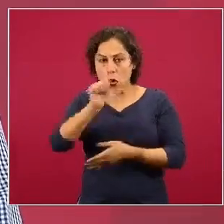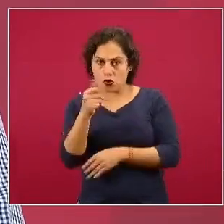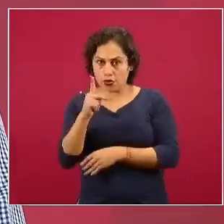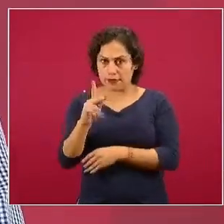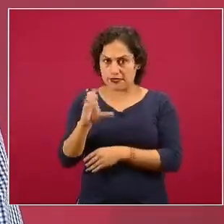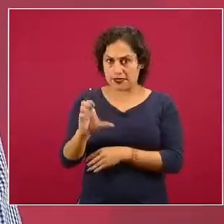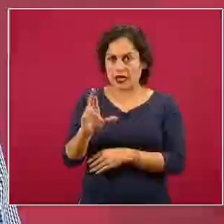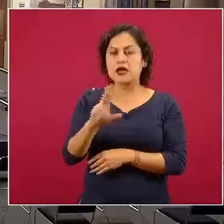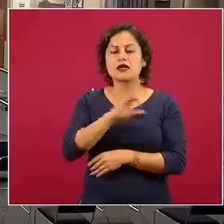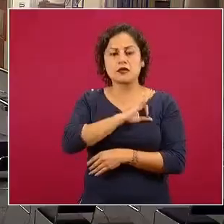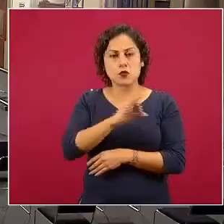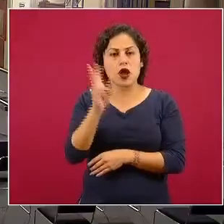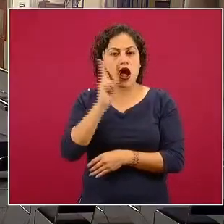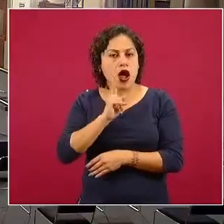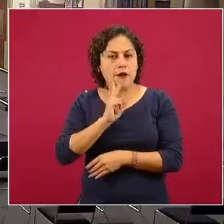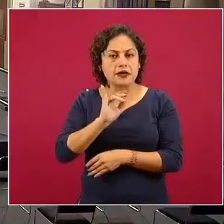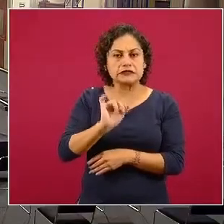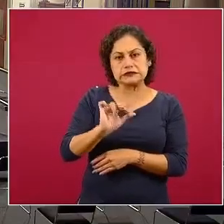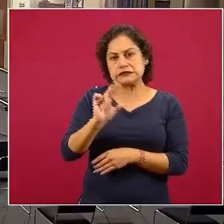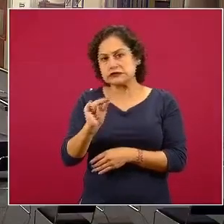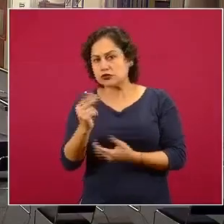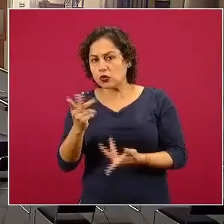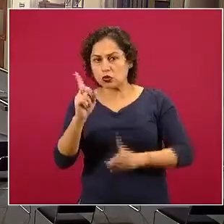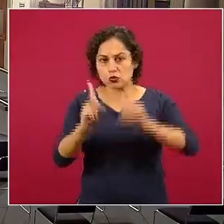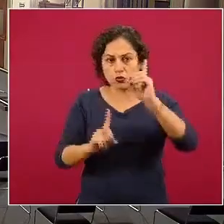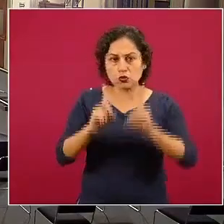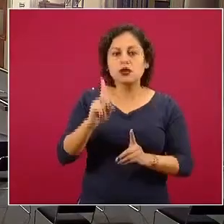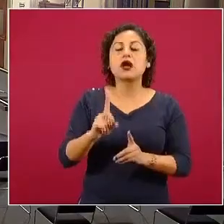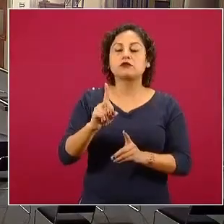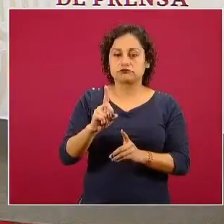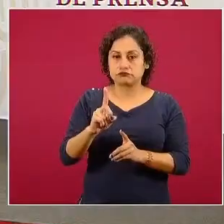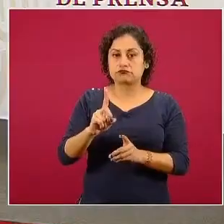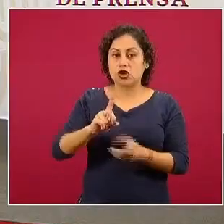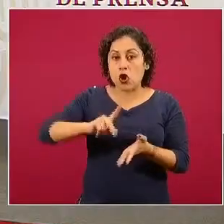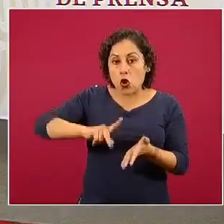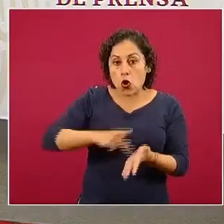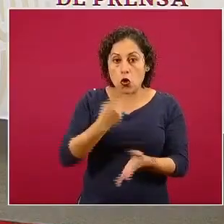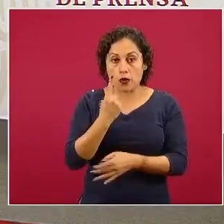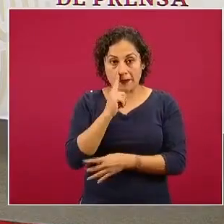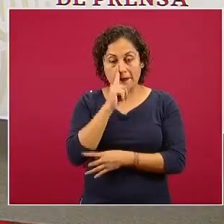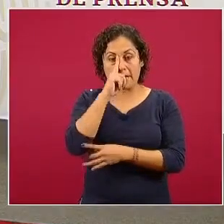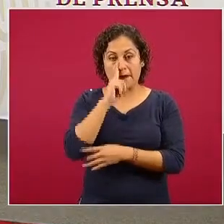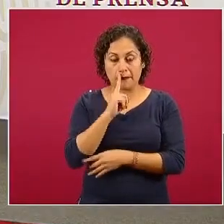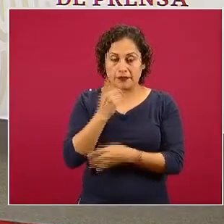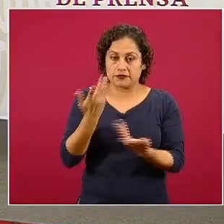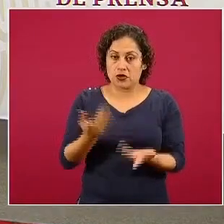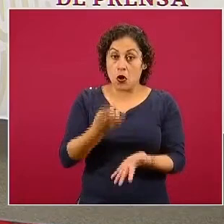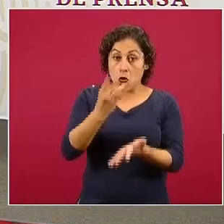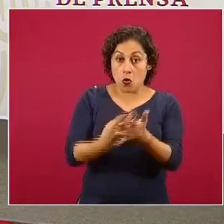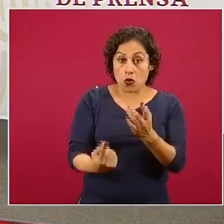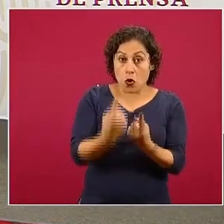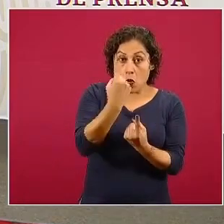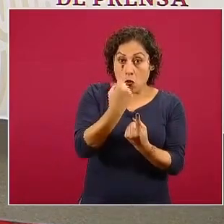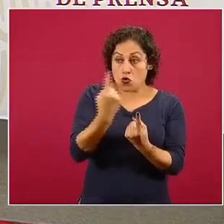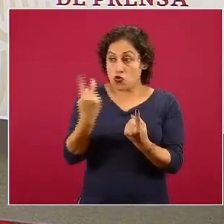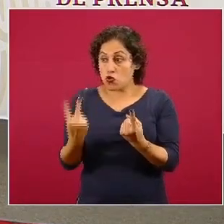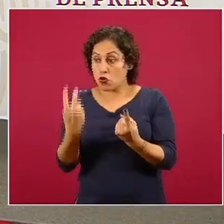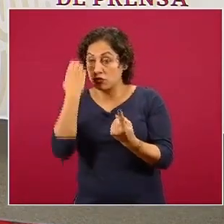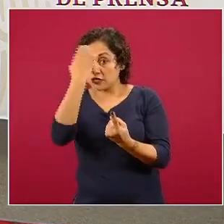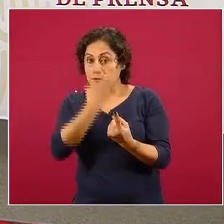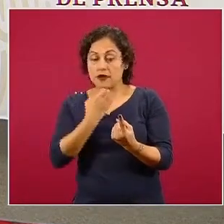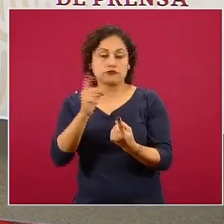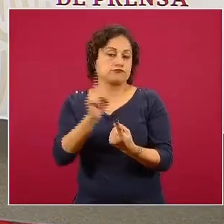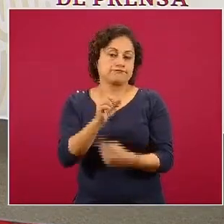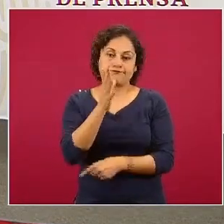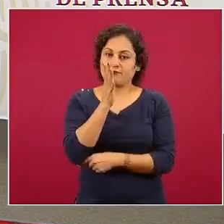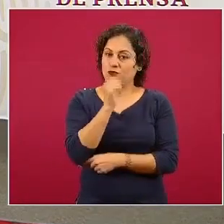para ratificar esta negatividad, hay que tomar una nueva muestra. No se debe de utilizar o no se puede usar el mismo hisopo